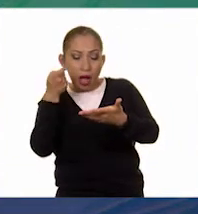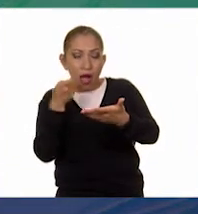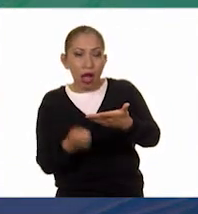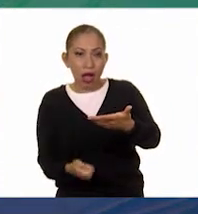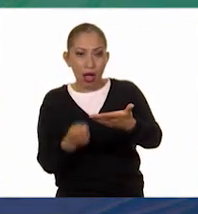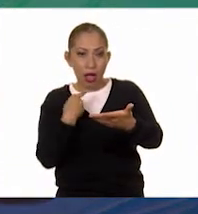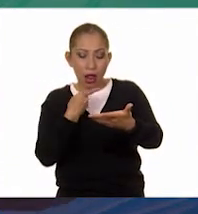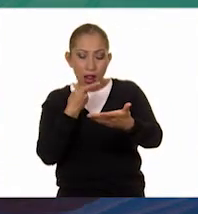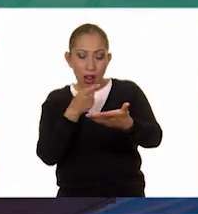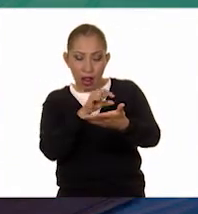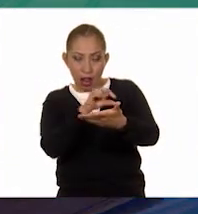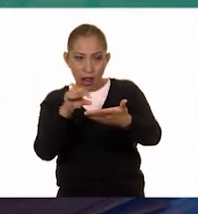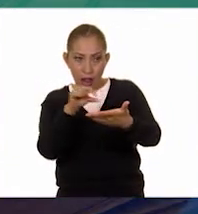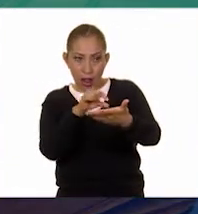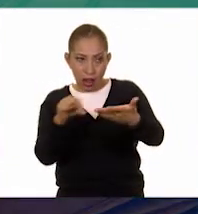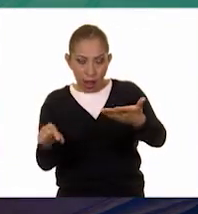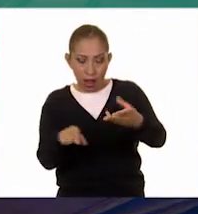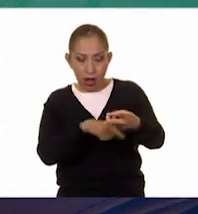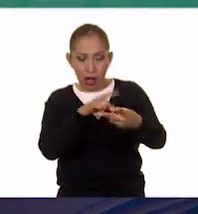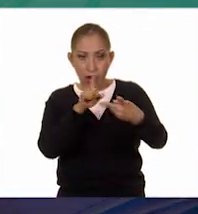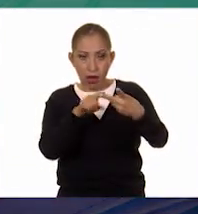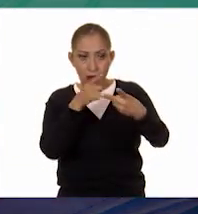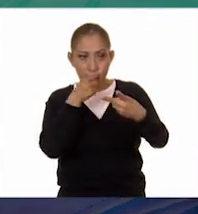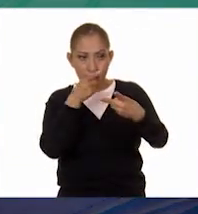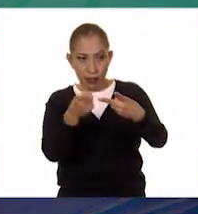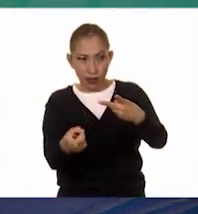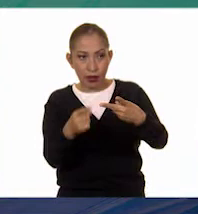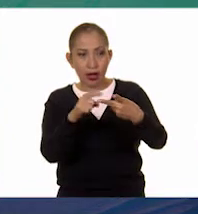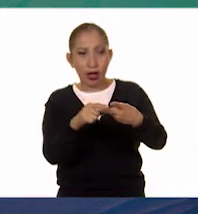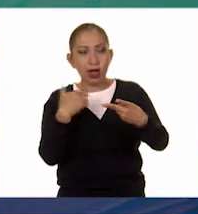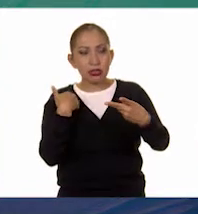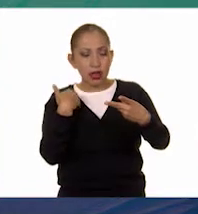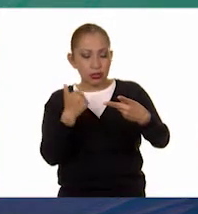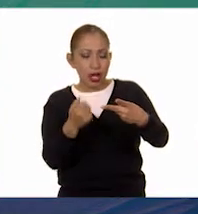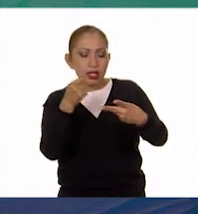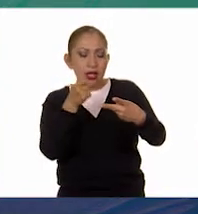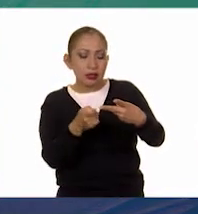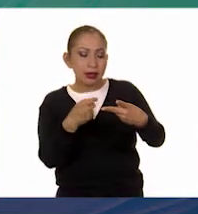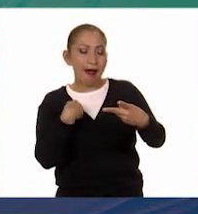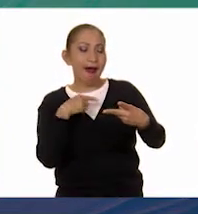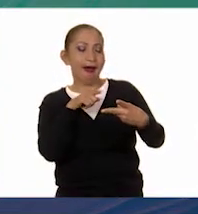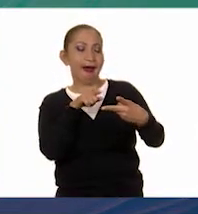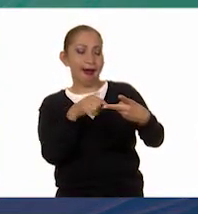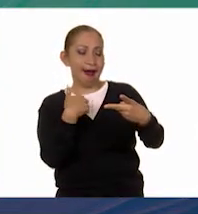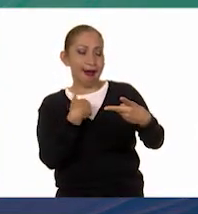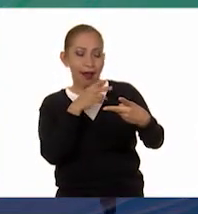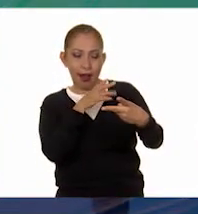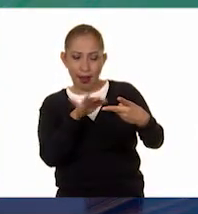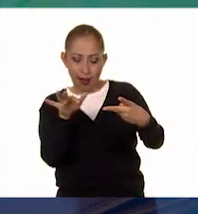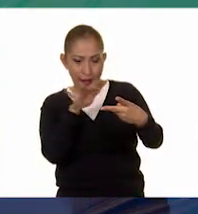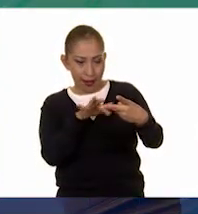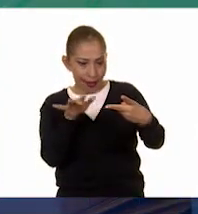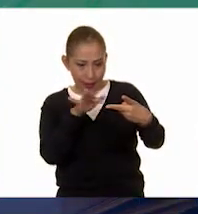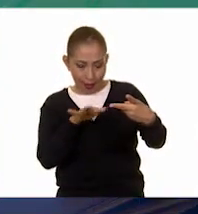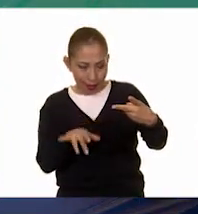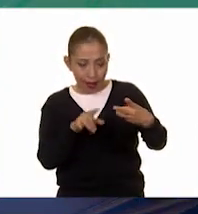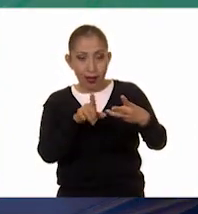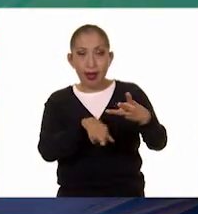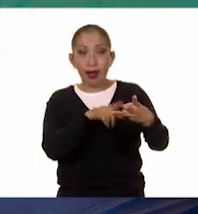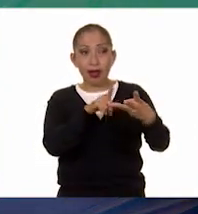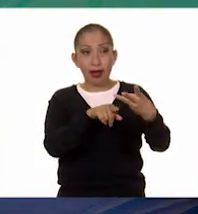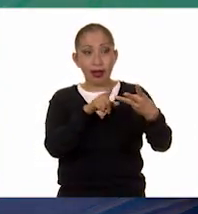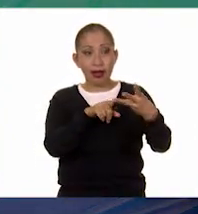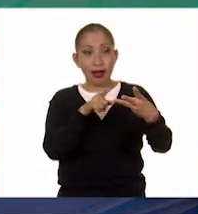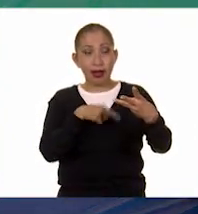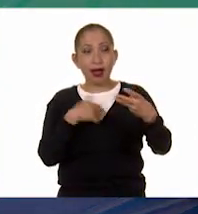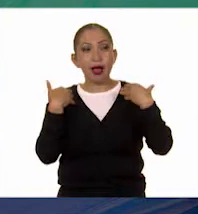los caracteres empleados. La segunda acepción dice, comprender el sentido de cualquier tipo de representación gráfica. Y la tercera